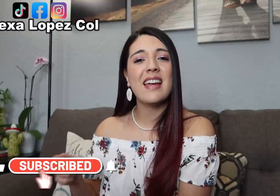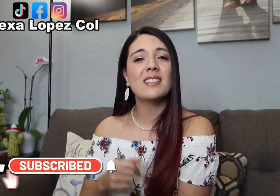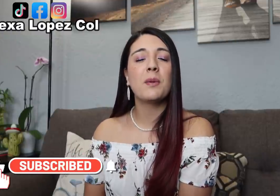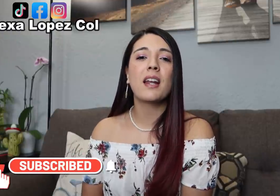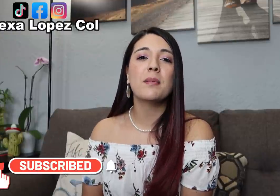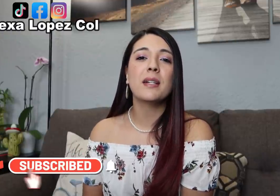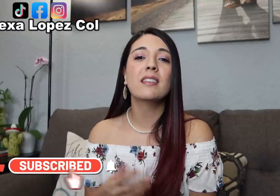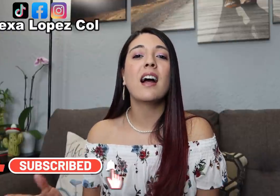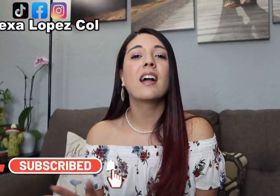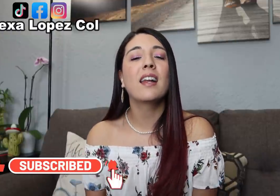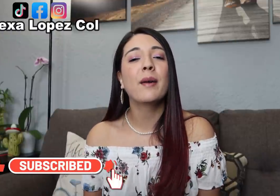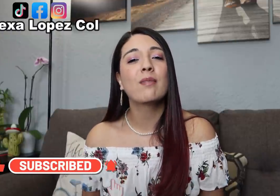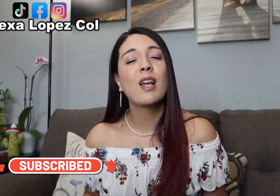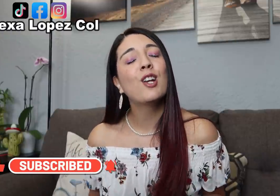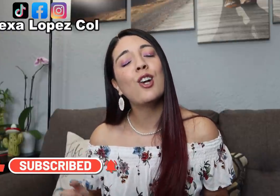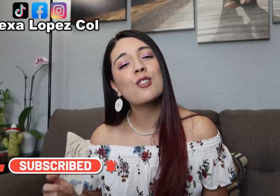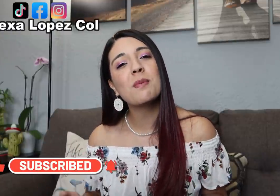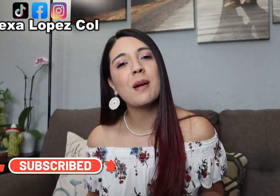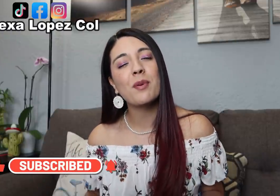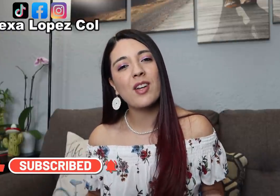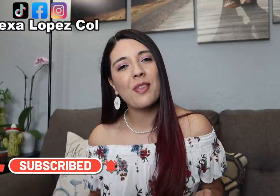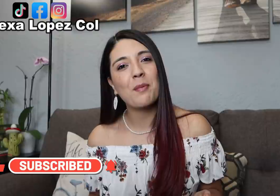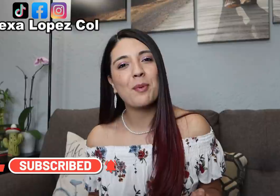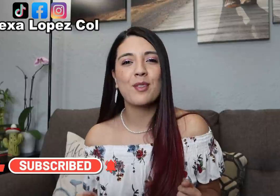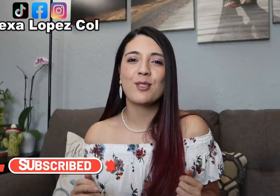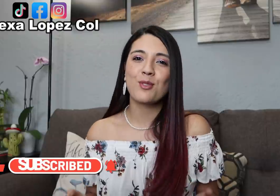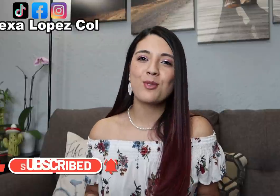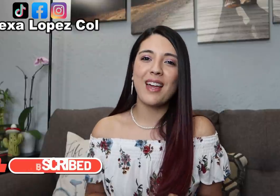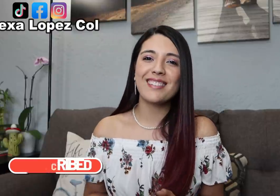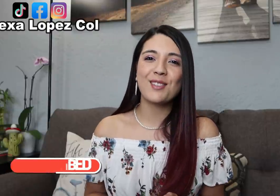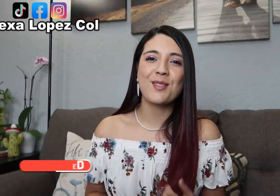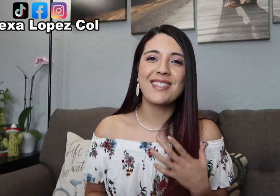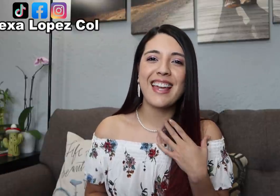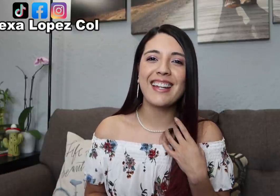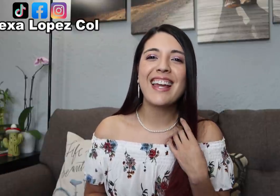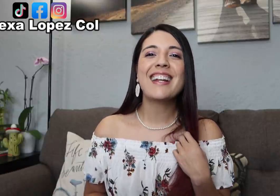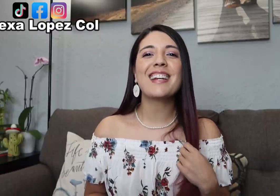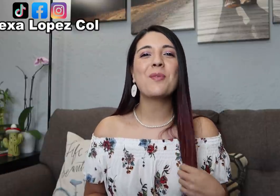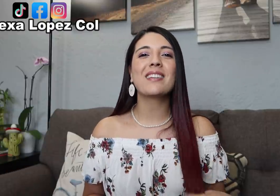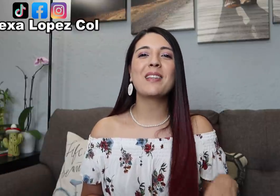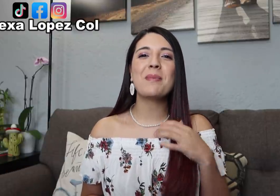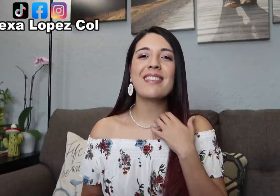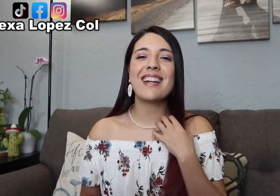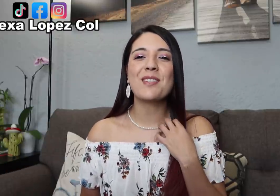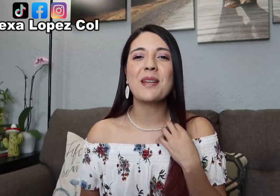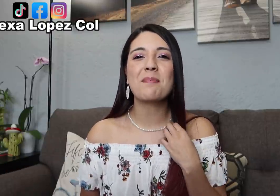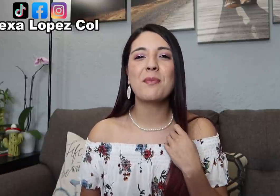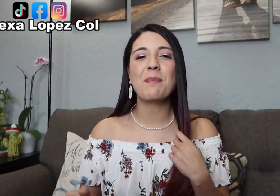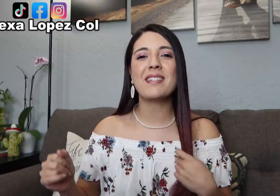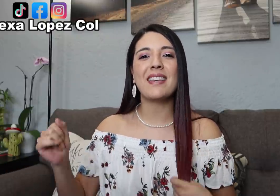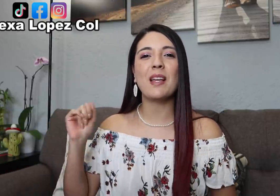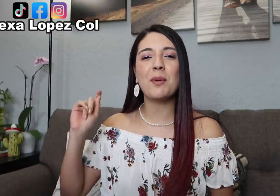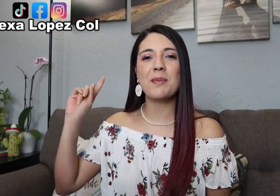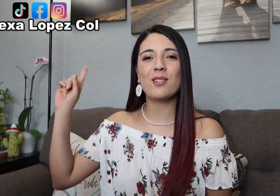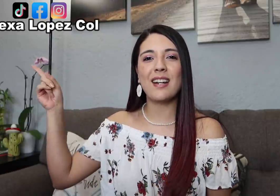canal y activar la campanita. Háganle a ver, los vi apoyándome, porque si no son ustedes, entonces ¿quién? Recuerden también darse